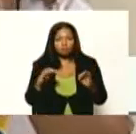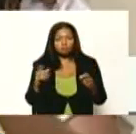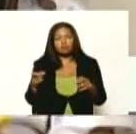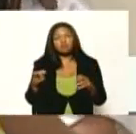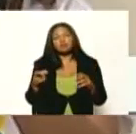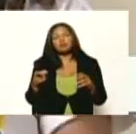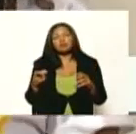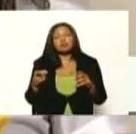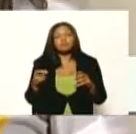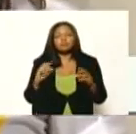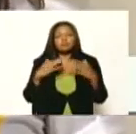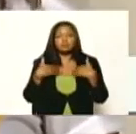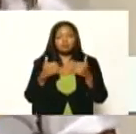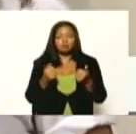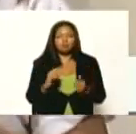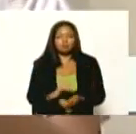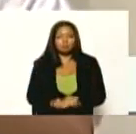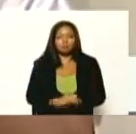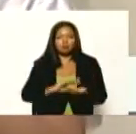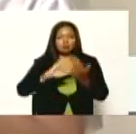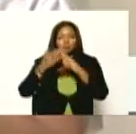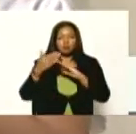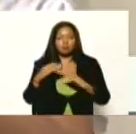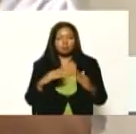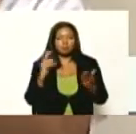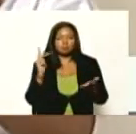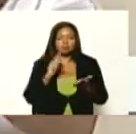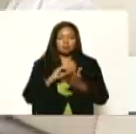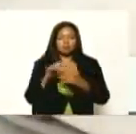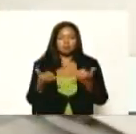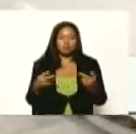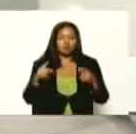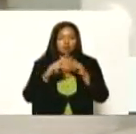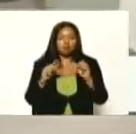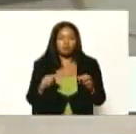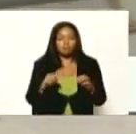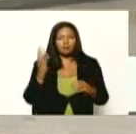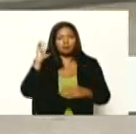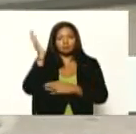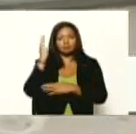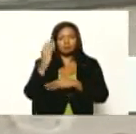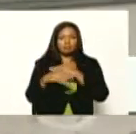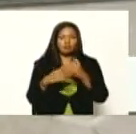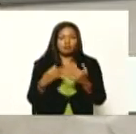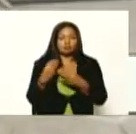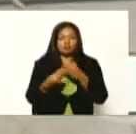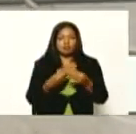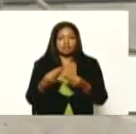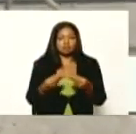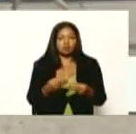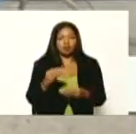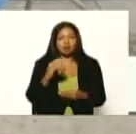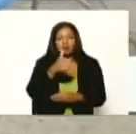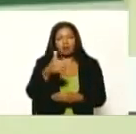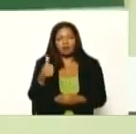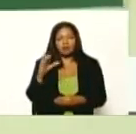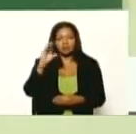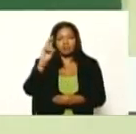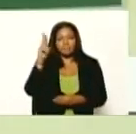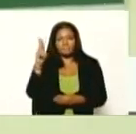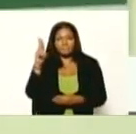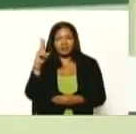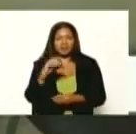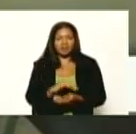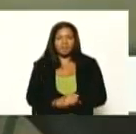salud, la comunidad presente. En todas las asambleas que se hizo en cada CP, los CP se llaman